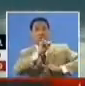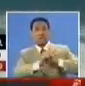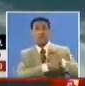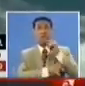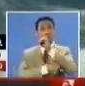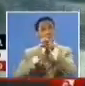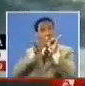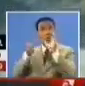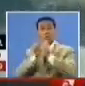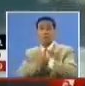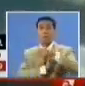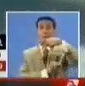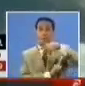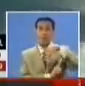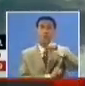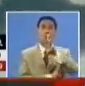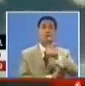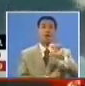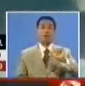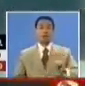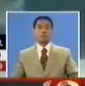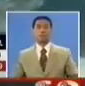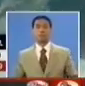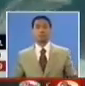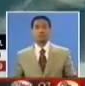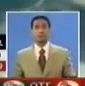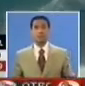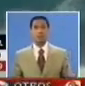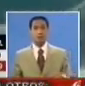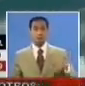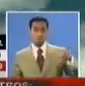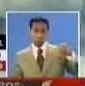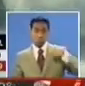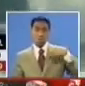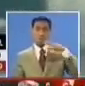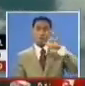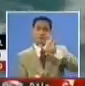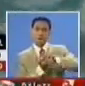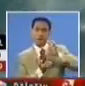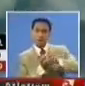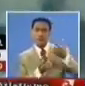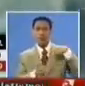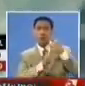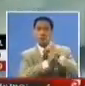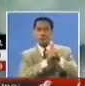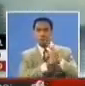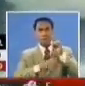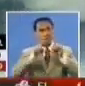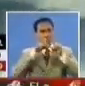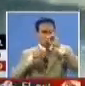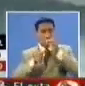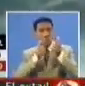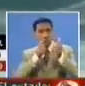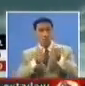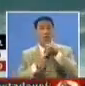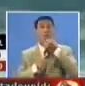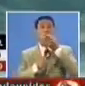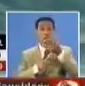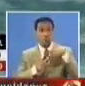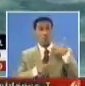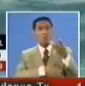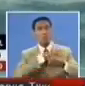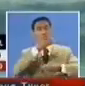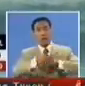del Windsurf, la PWA. Sí, estuve en la Margarita Wild Winds hace unos años que ya no se afectaba, y bueno,